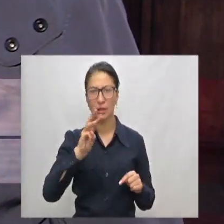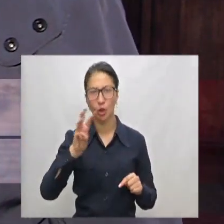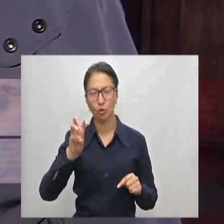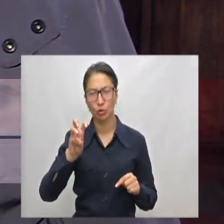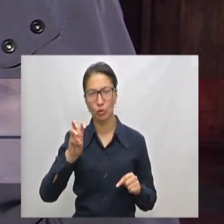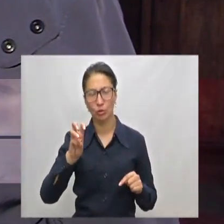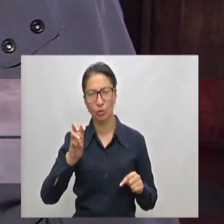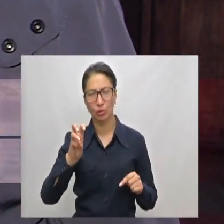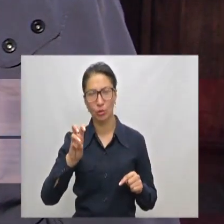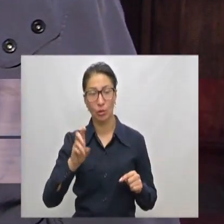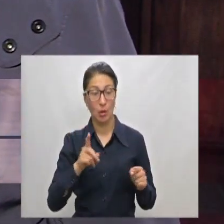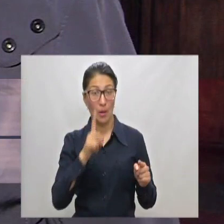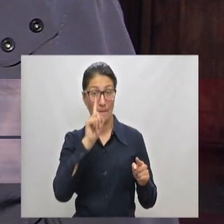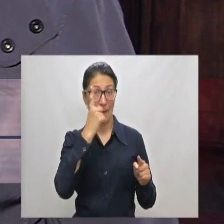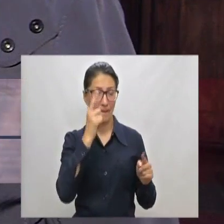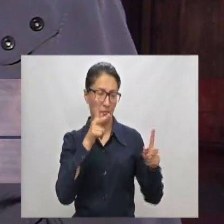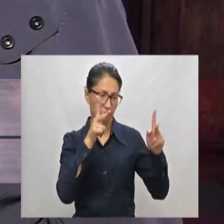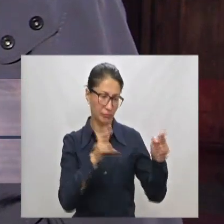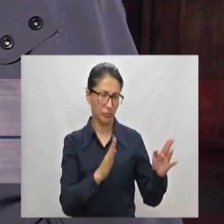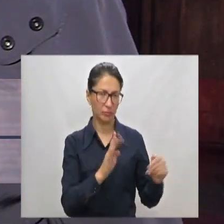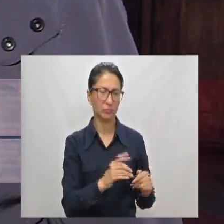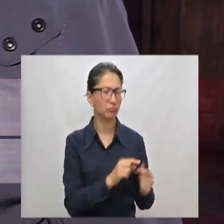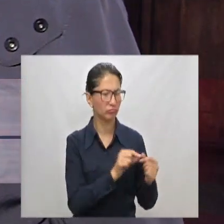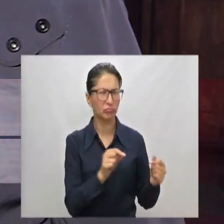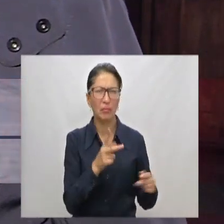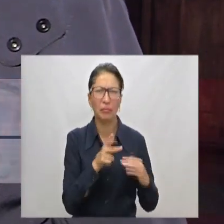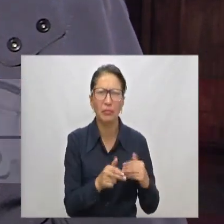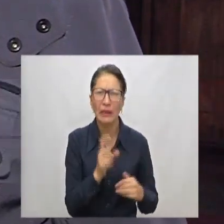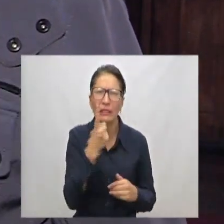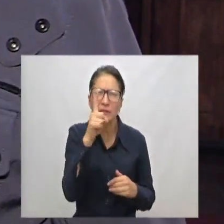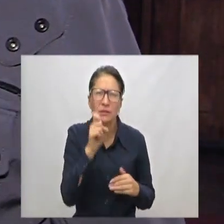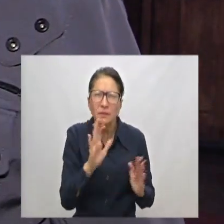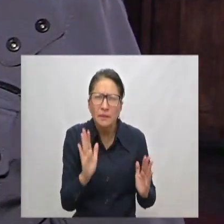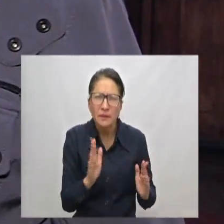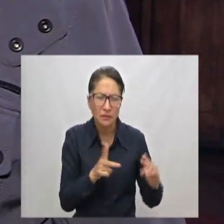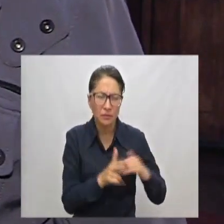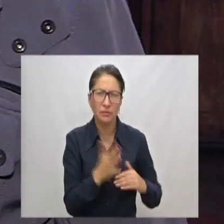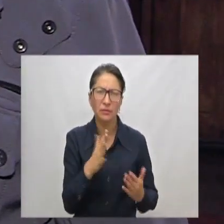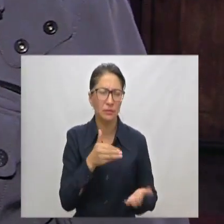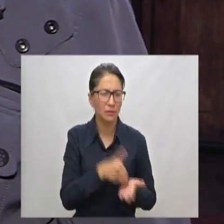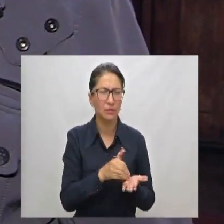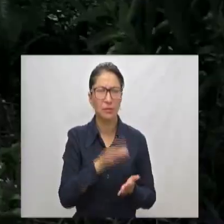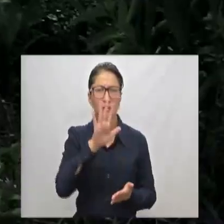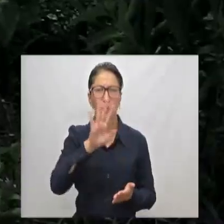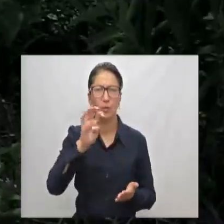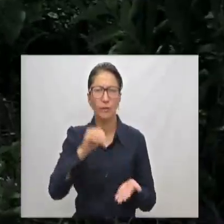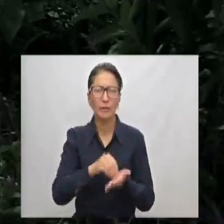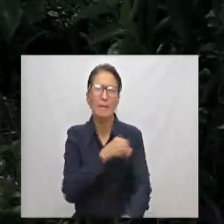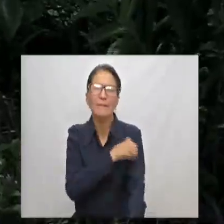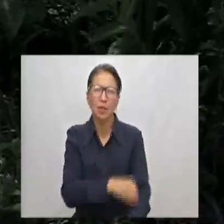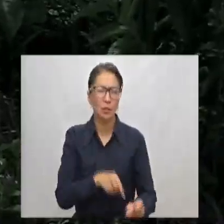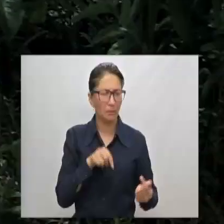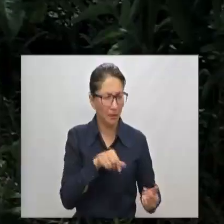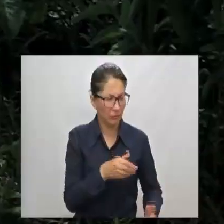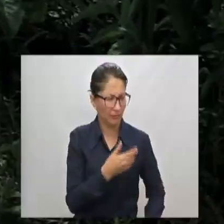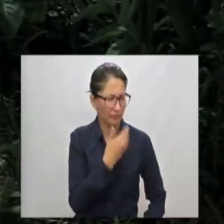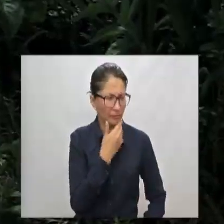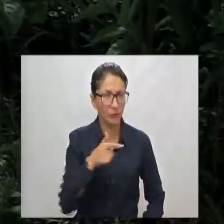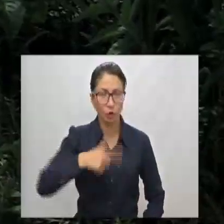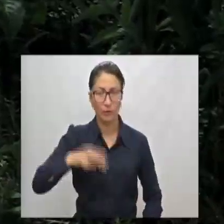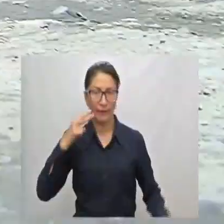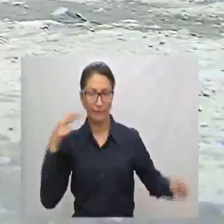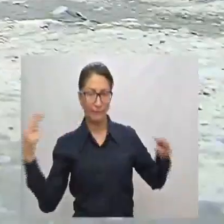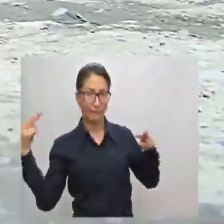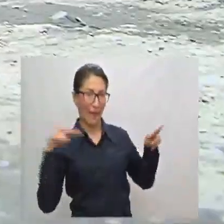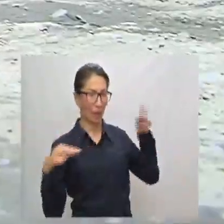esa vía son 38 kilómetros, de los cuales en la primera parte solamente se pavimentaron 16, a un costo de 59 mil millones